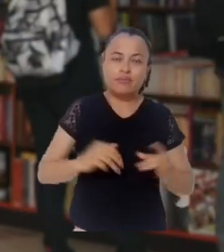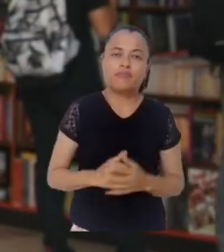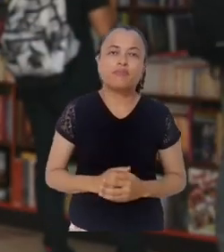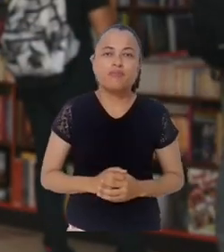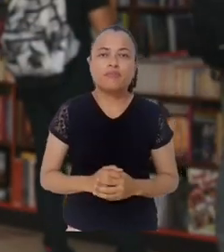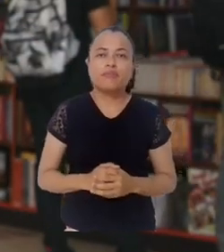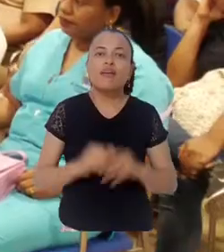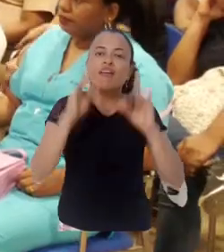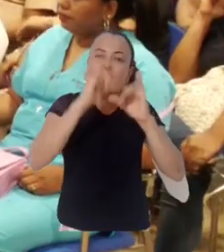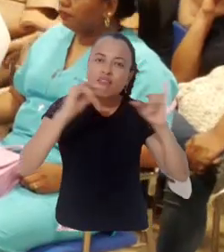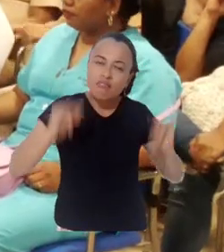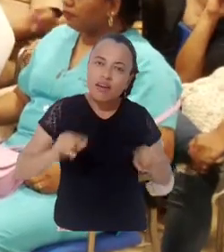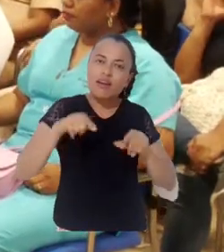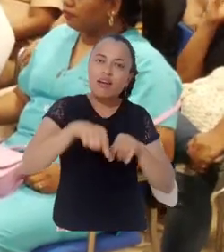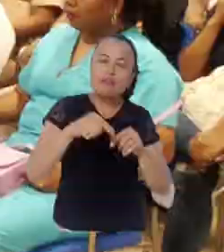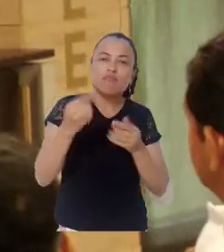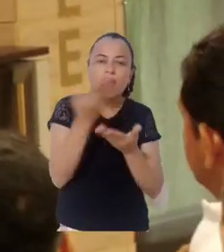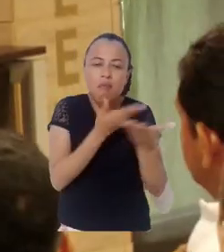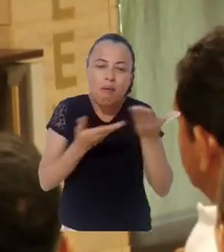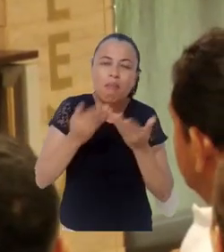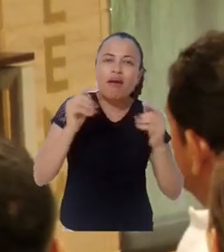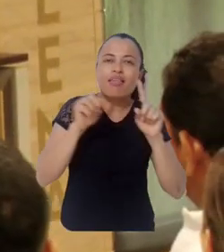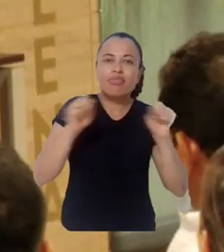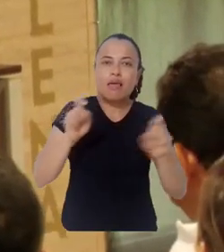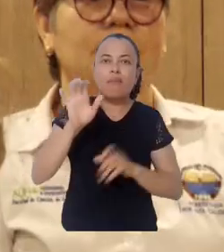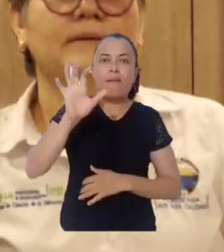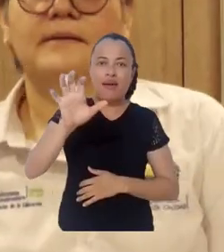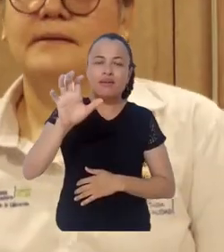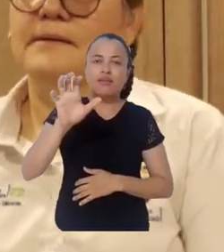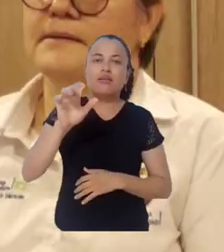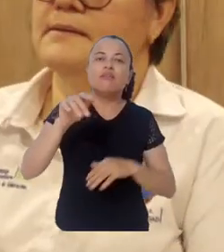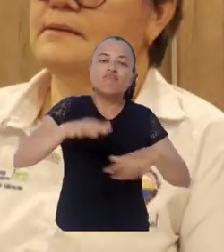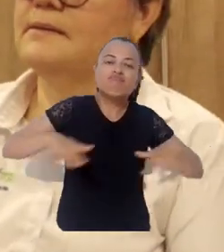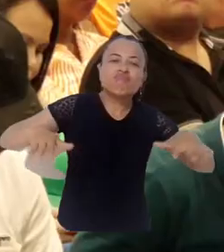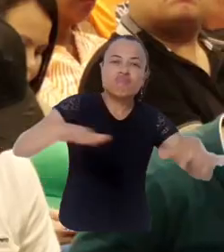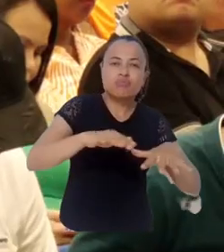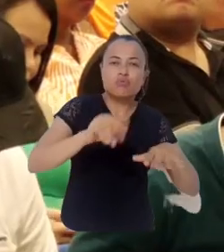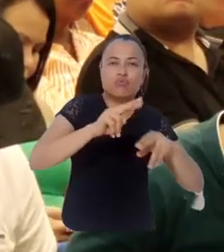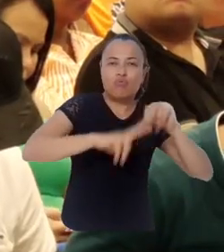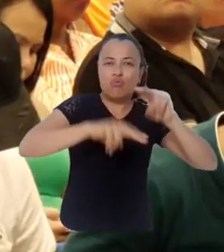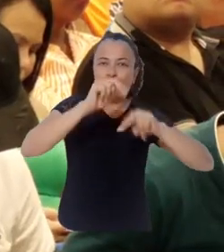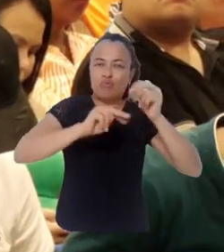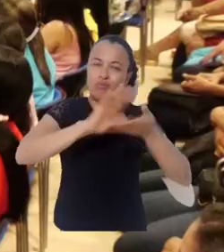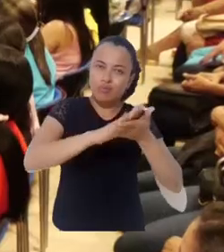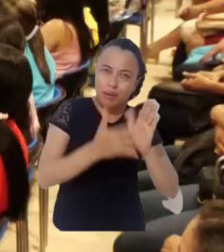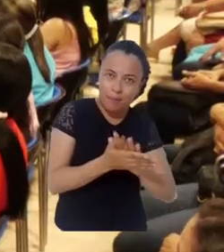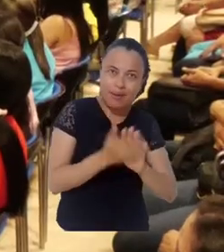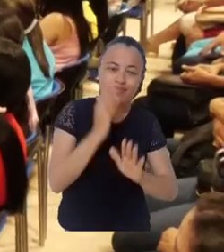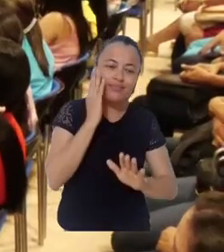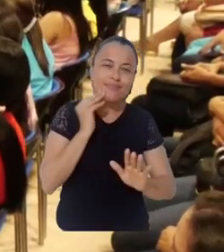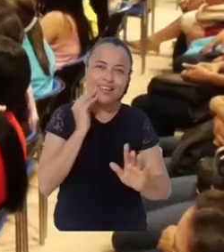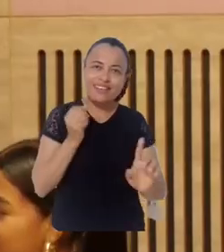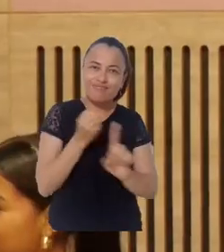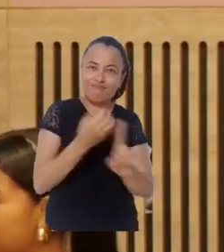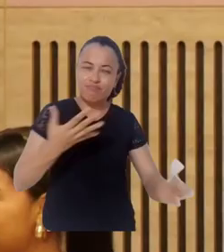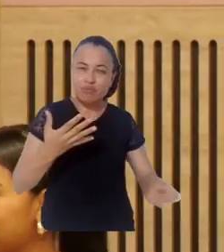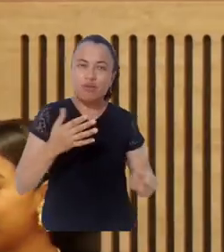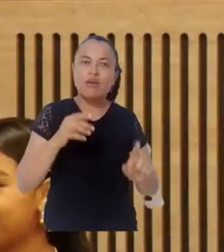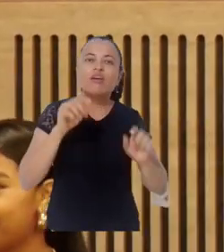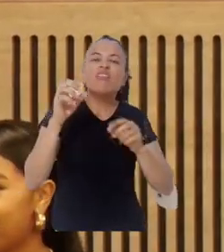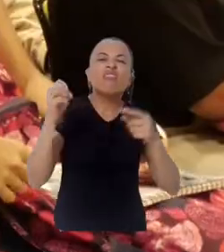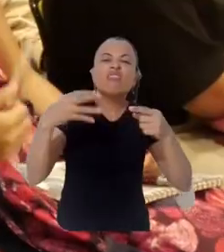la universidad. La feria también socializó y reflexionó temas de país en espacios como el denominado Construcción de Paz,